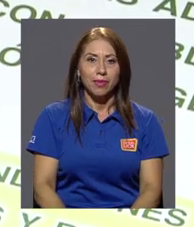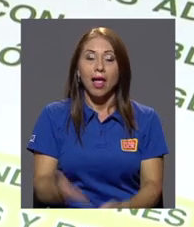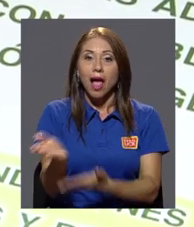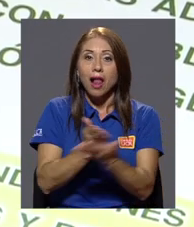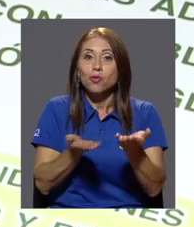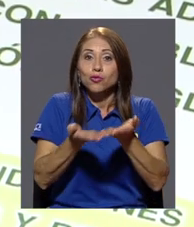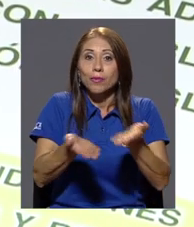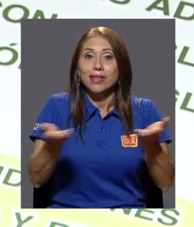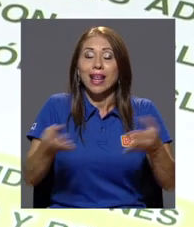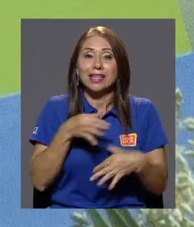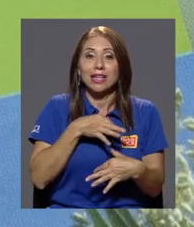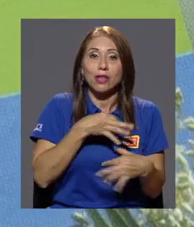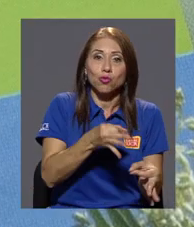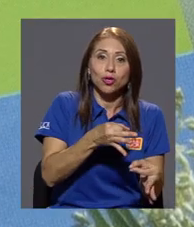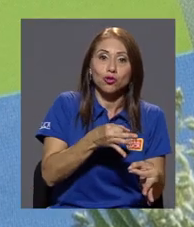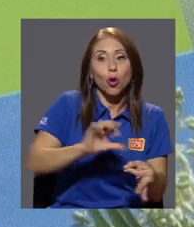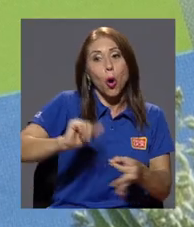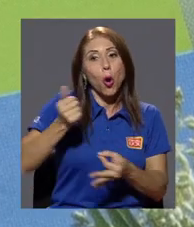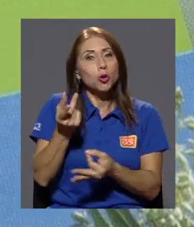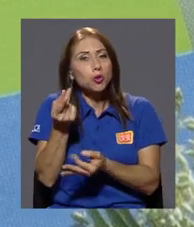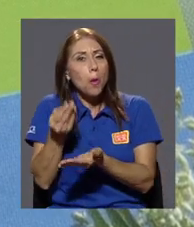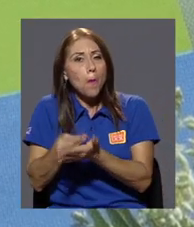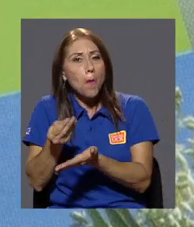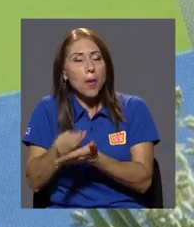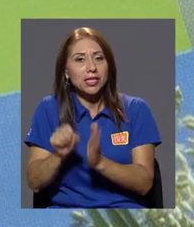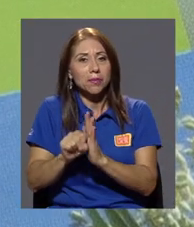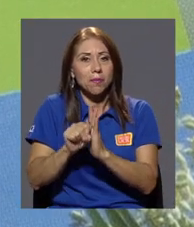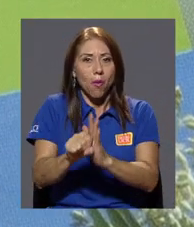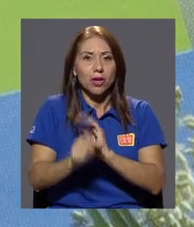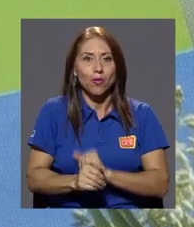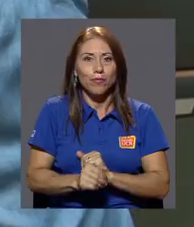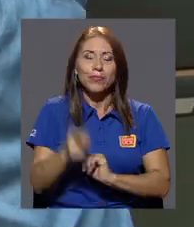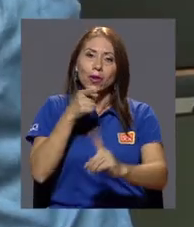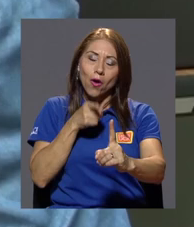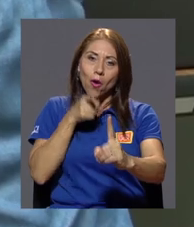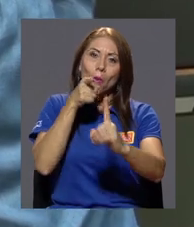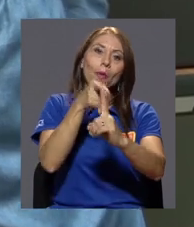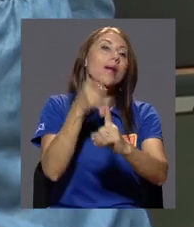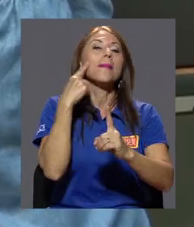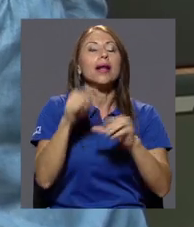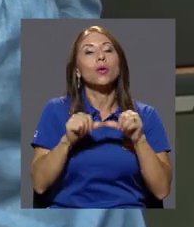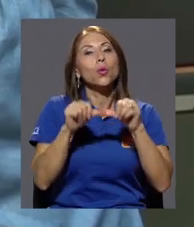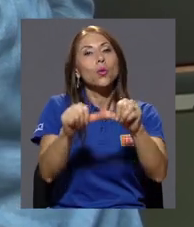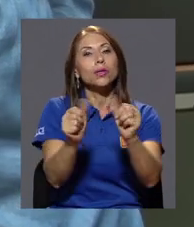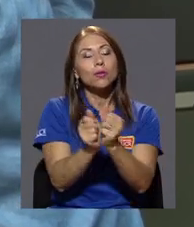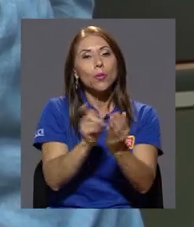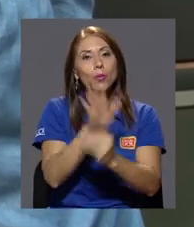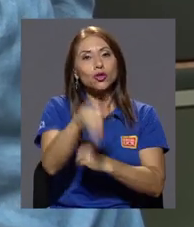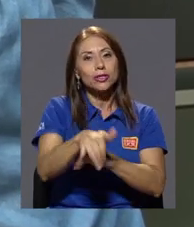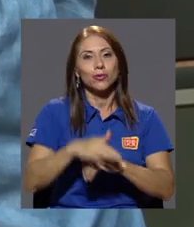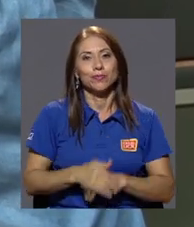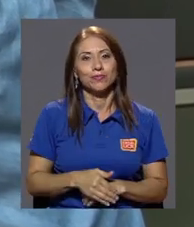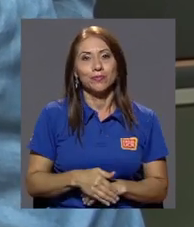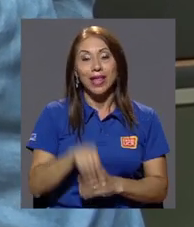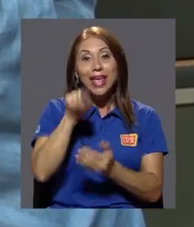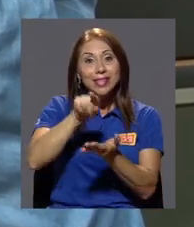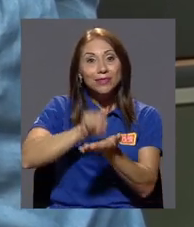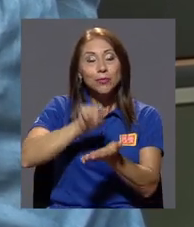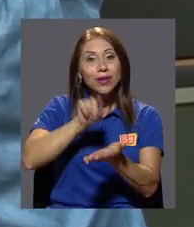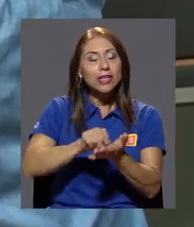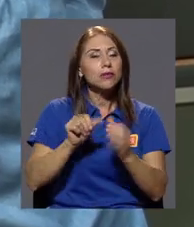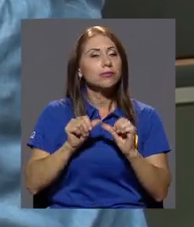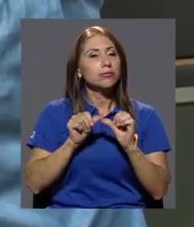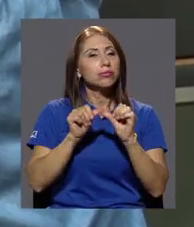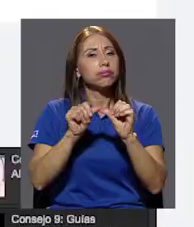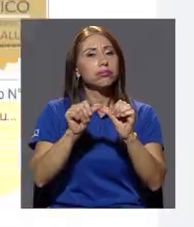Algunos materiales son gratuitos y otros tienen un costo simbólico, cuyo propósito es darle sostenibilidad al proyecto. Estas publicaciones se